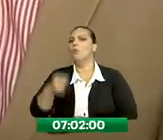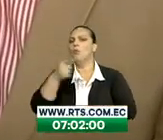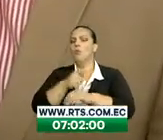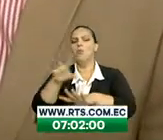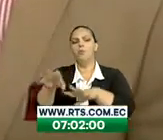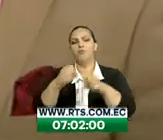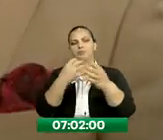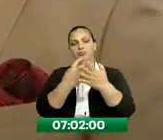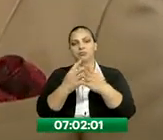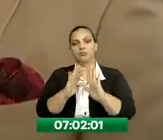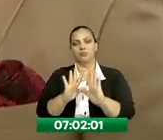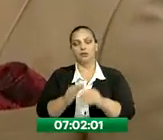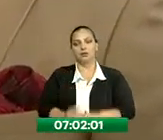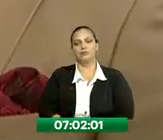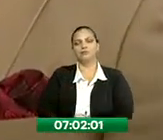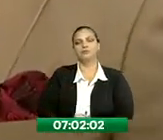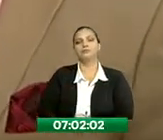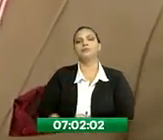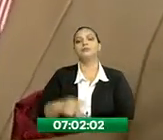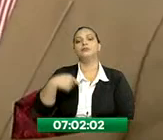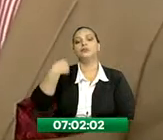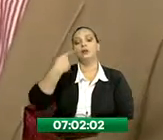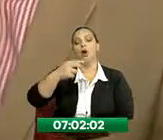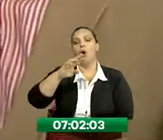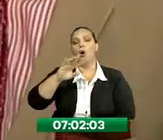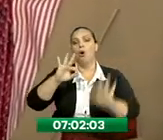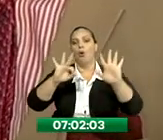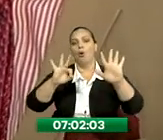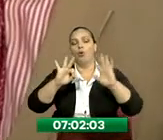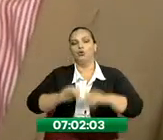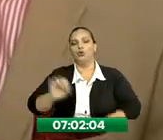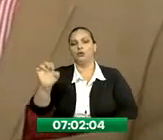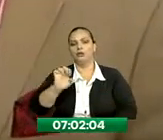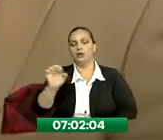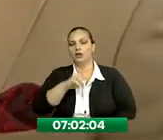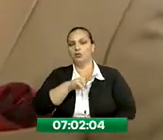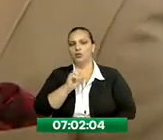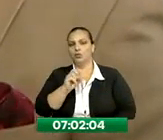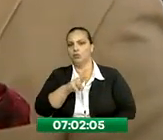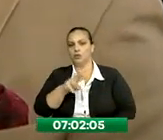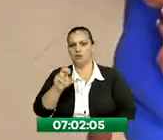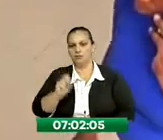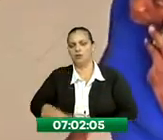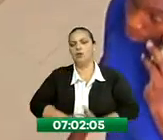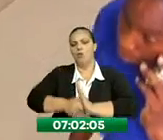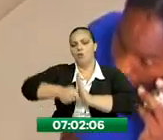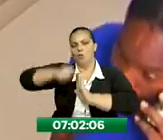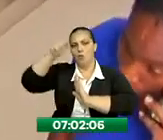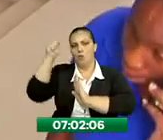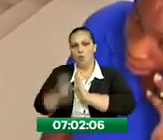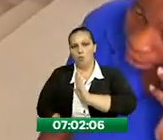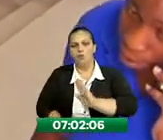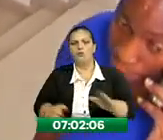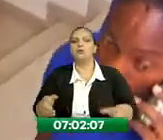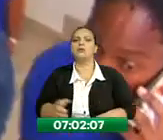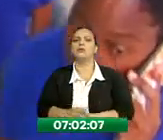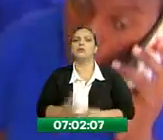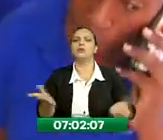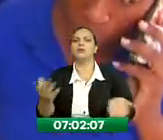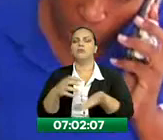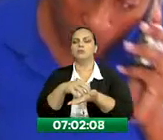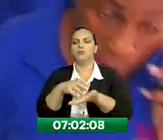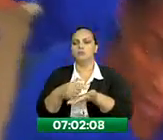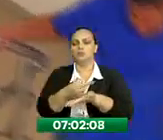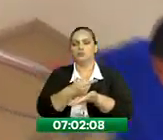de enero del 2020 la audiencia de apelación ante la corte, ante la sala penal de la Corte Provincial del Guayas. La defensa de uno de los implicados,